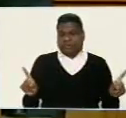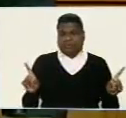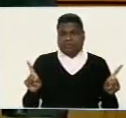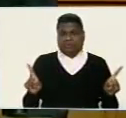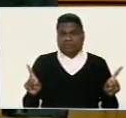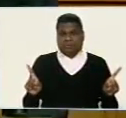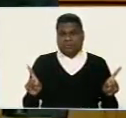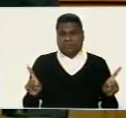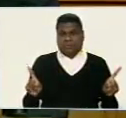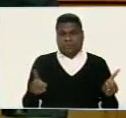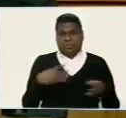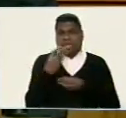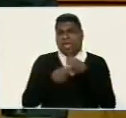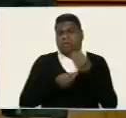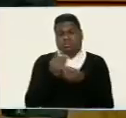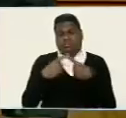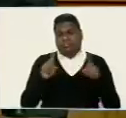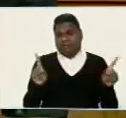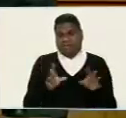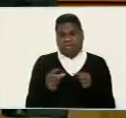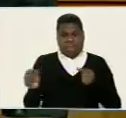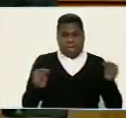Tengo mi estilo de hacer, pero